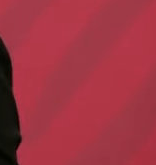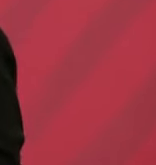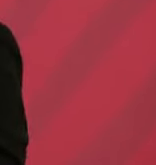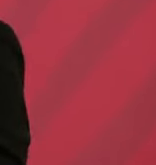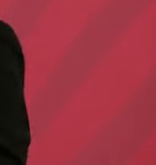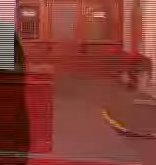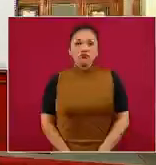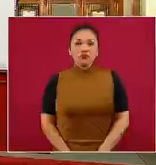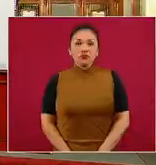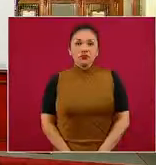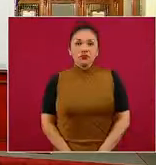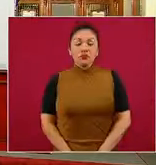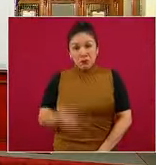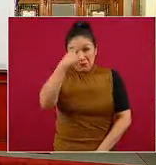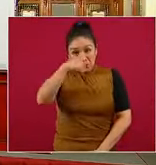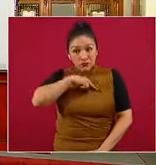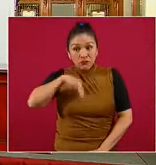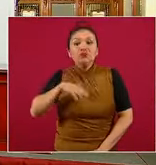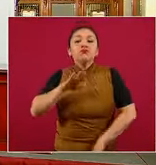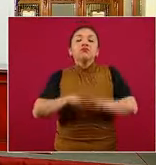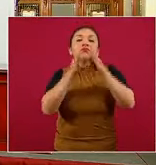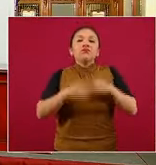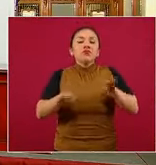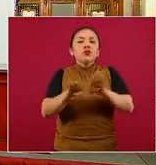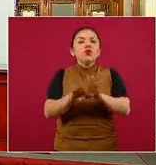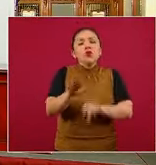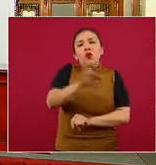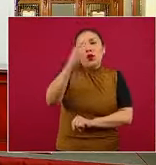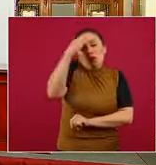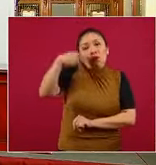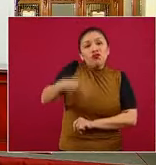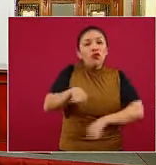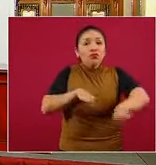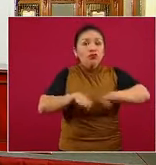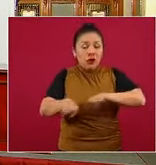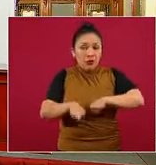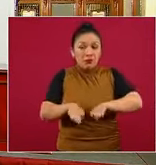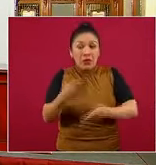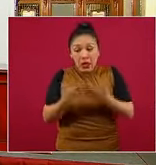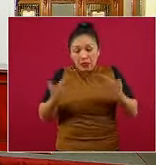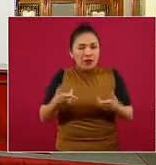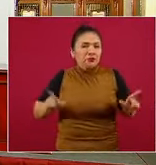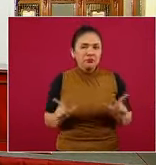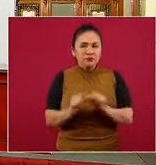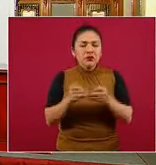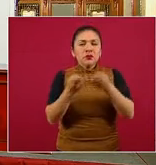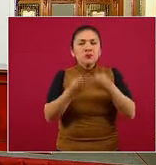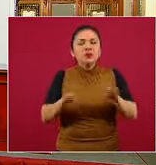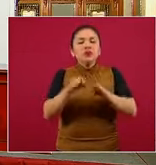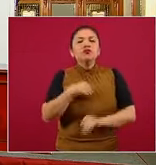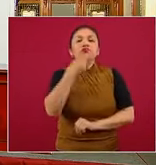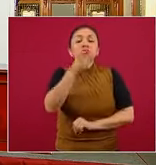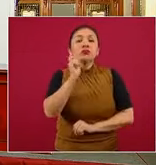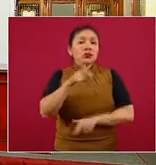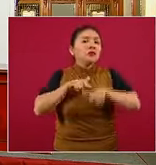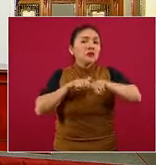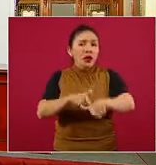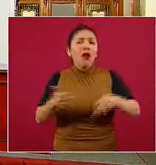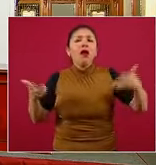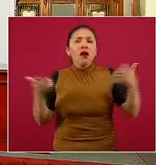reconocer su gran labor. Ya para cerrar, creo que es muy importante mencionar que vamos a seguir